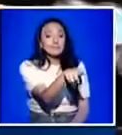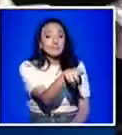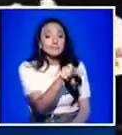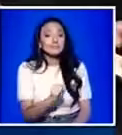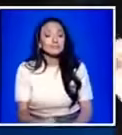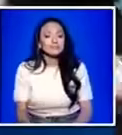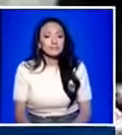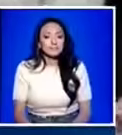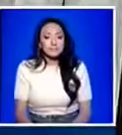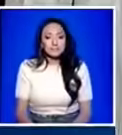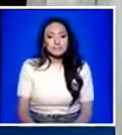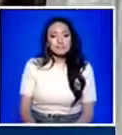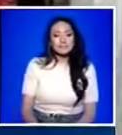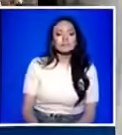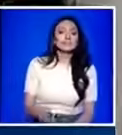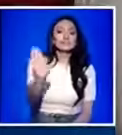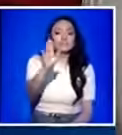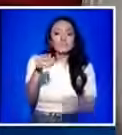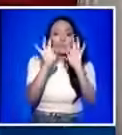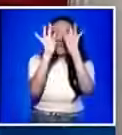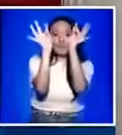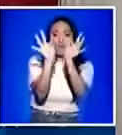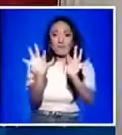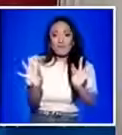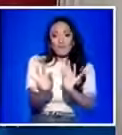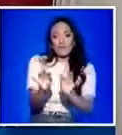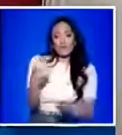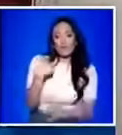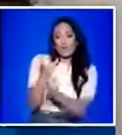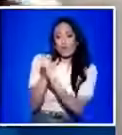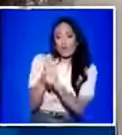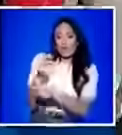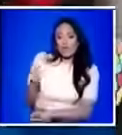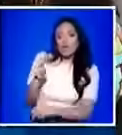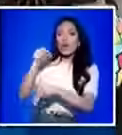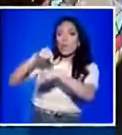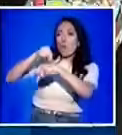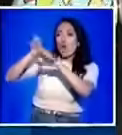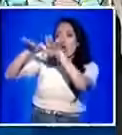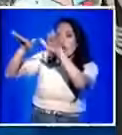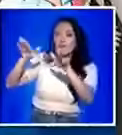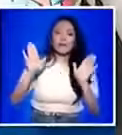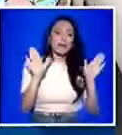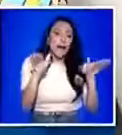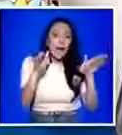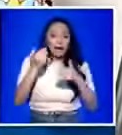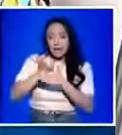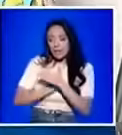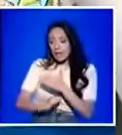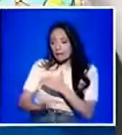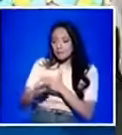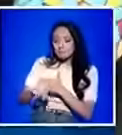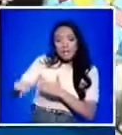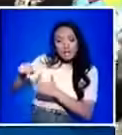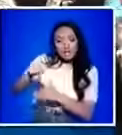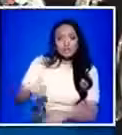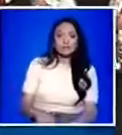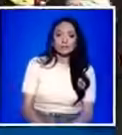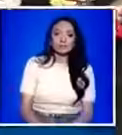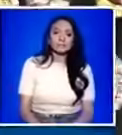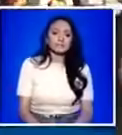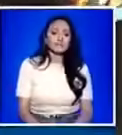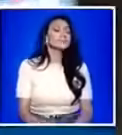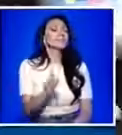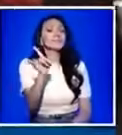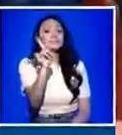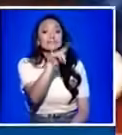vecina? Mira esta belleza. Buenos días. Tenemos figuras en cerámica y bronce niquelado, como el colibrí, angelitos, nacimientos. ¡Qué bien! ¡Felicitaciones! ¿Qué